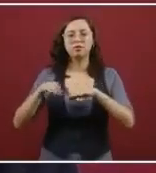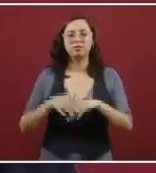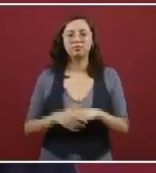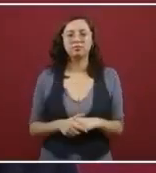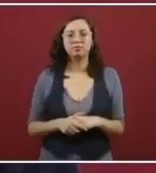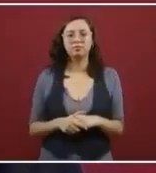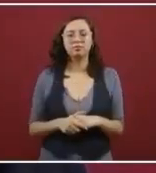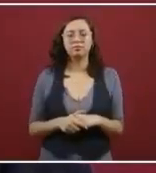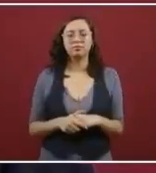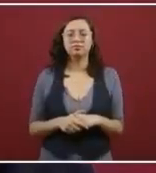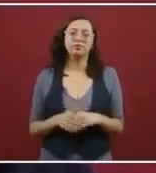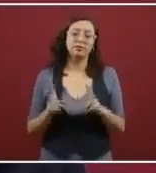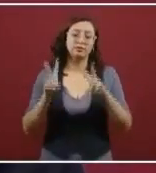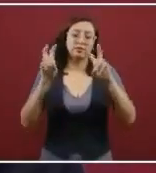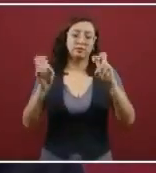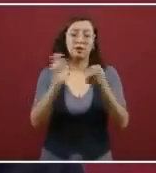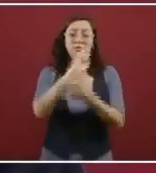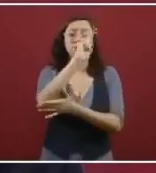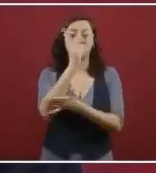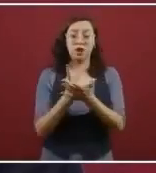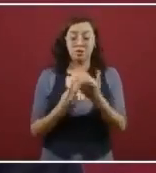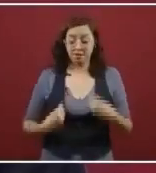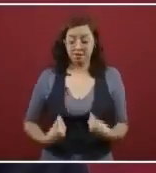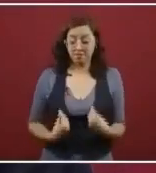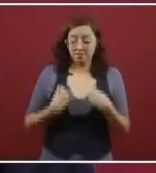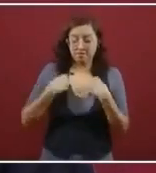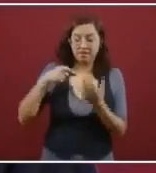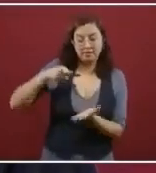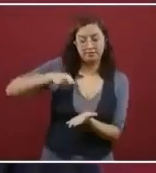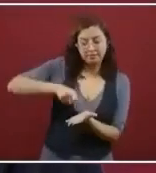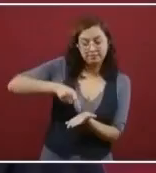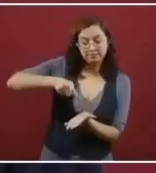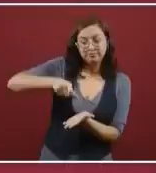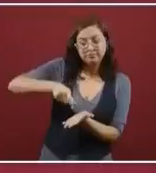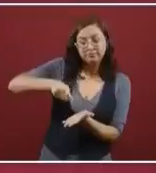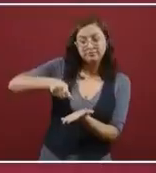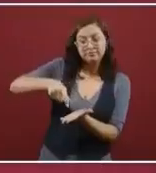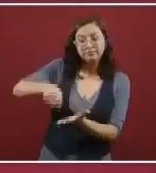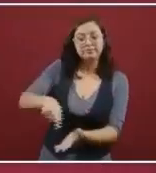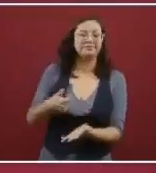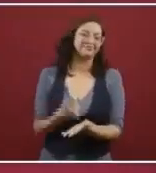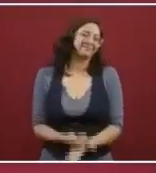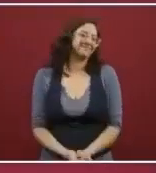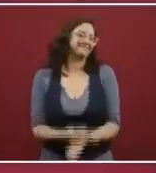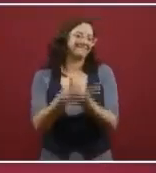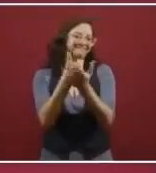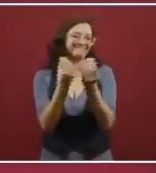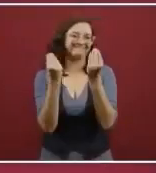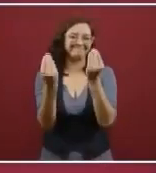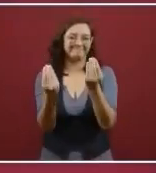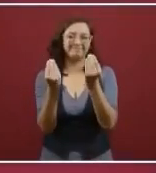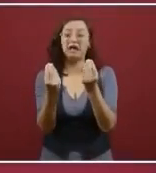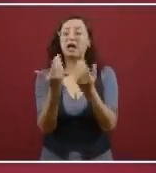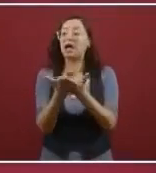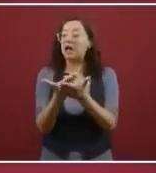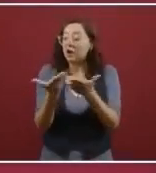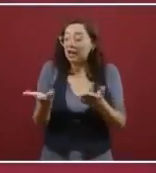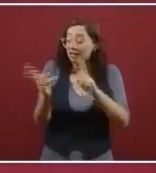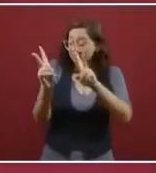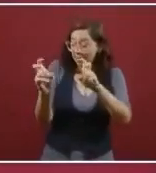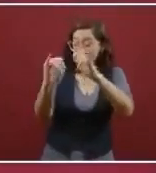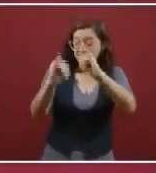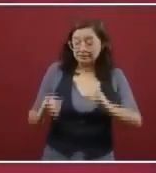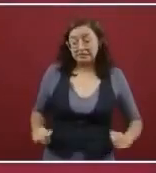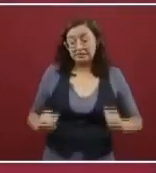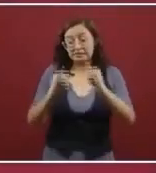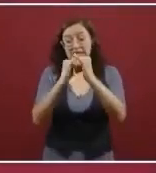con el programa Sembrando Vida. Entonces, todo esto va a ayudar. Entonces, el caso del ISSSTE,